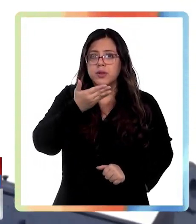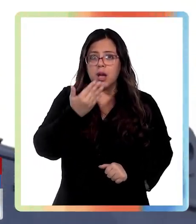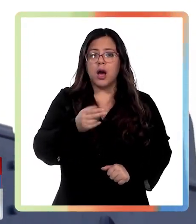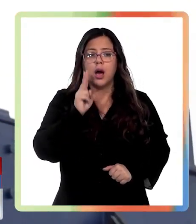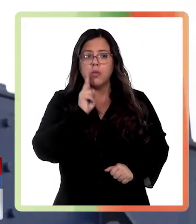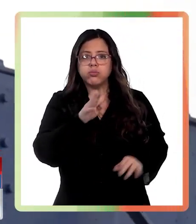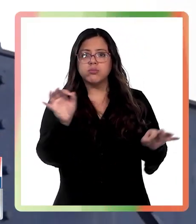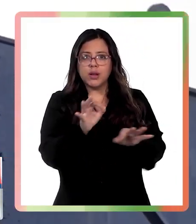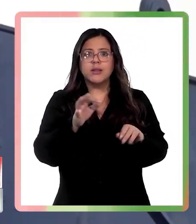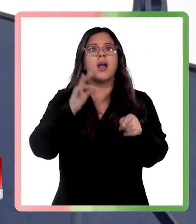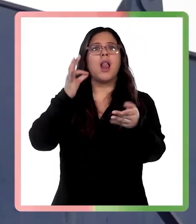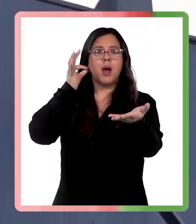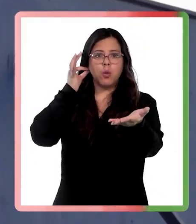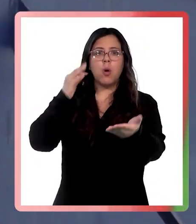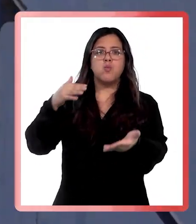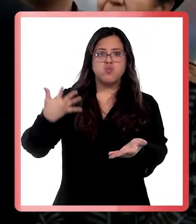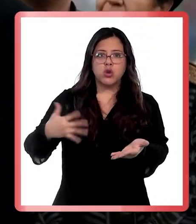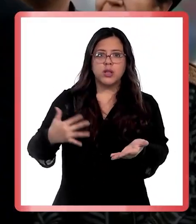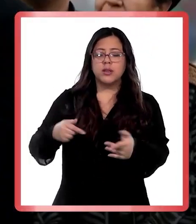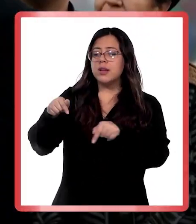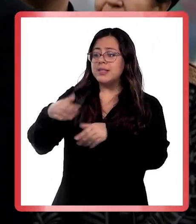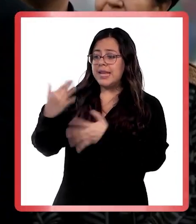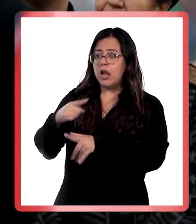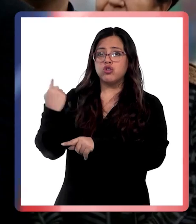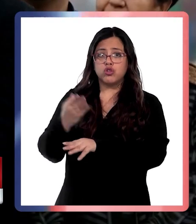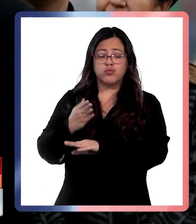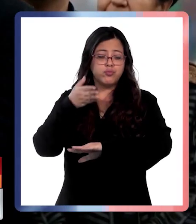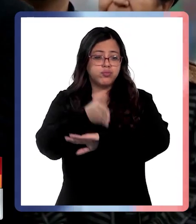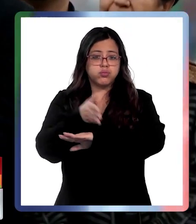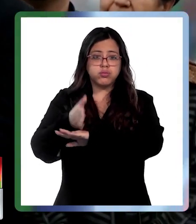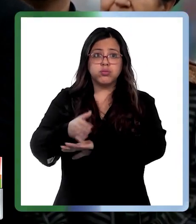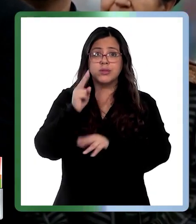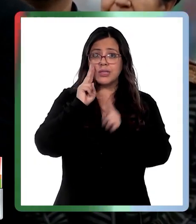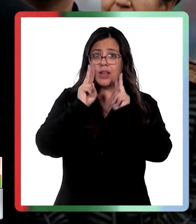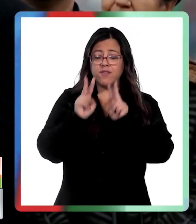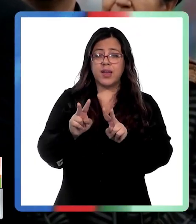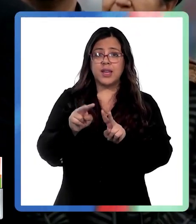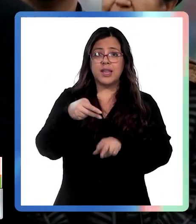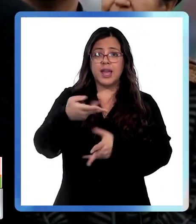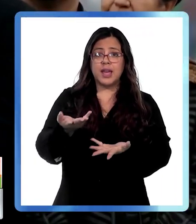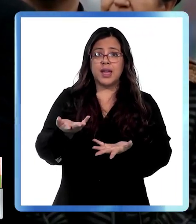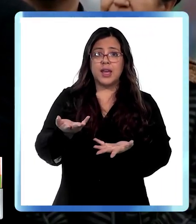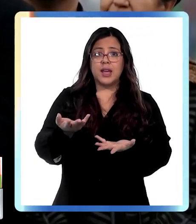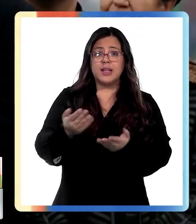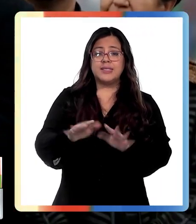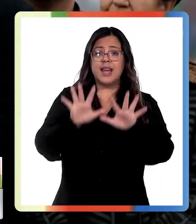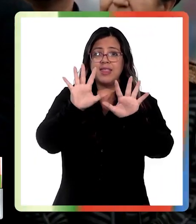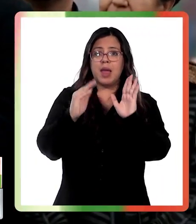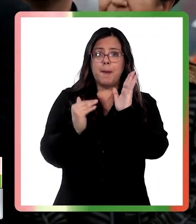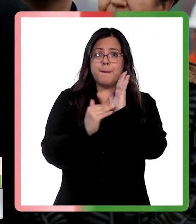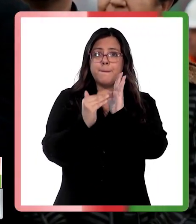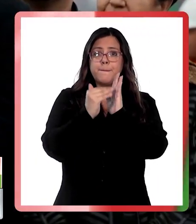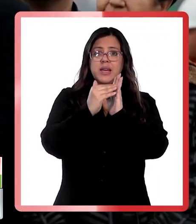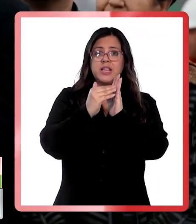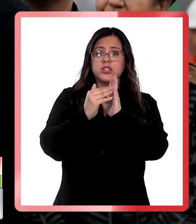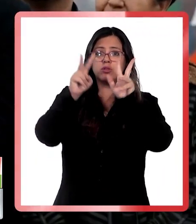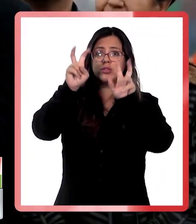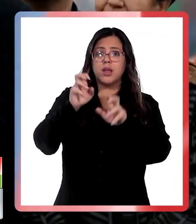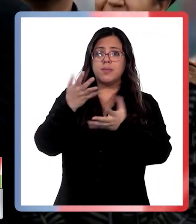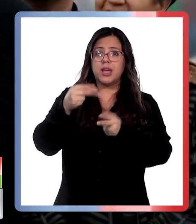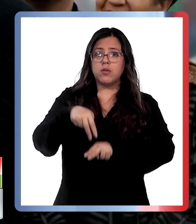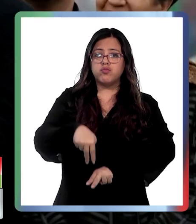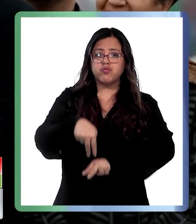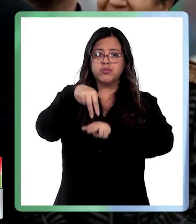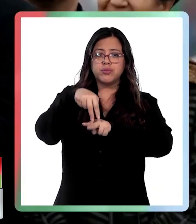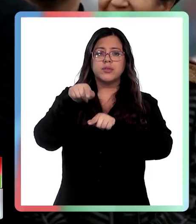presidente destacó a esta San Antonina. Hemos recorrido parte del puerto, como ustedes ven, subimos cerca de 10 pisos de la escalera